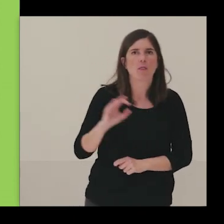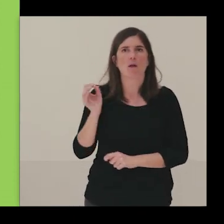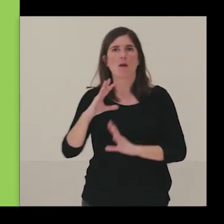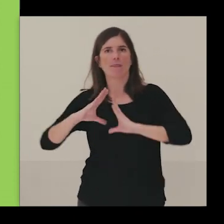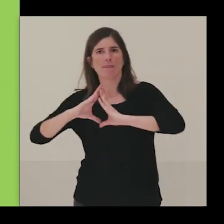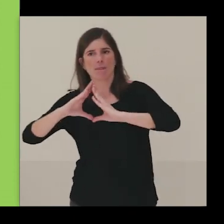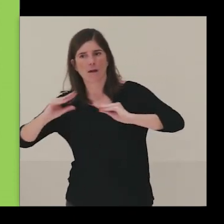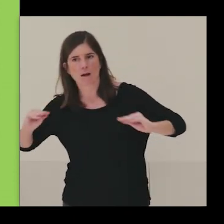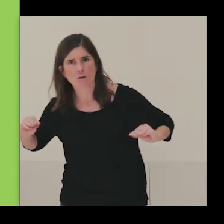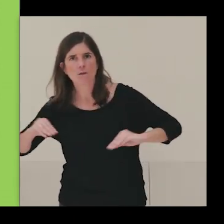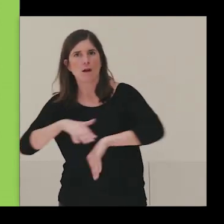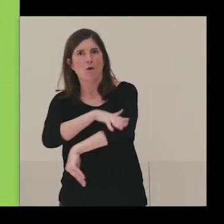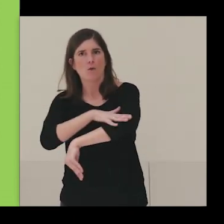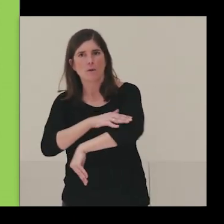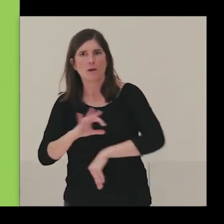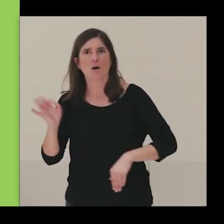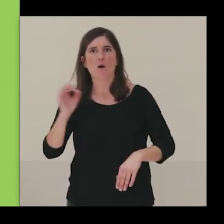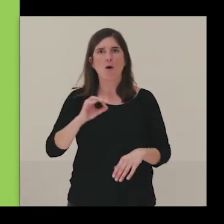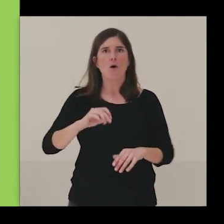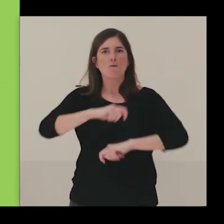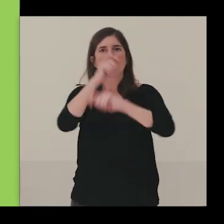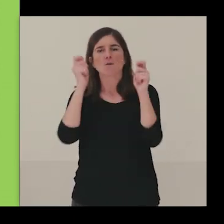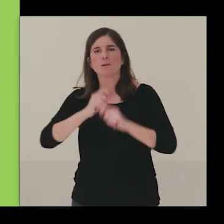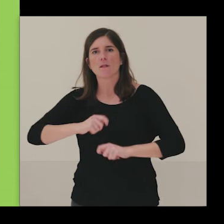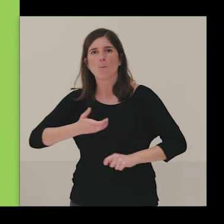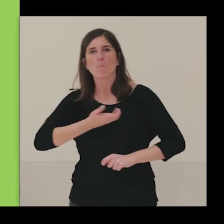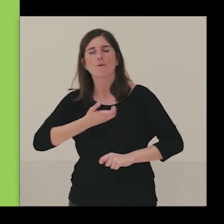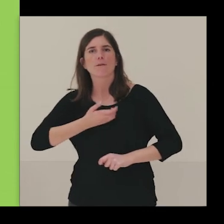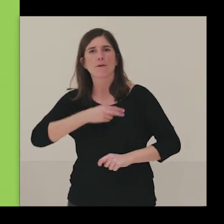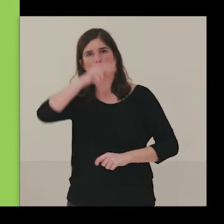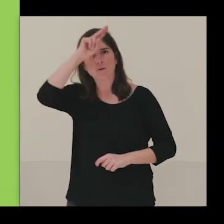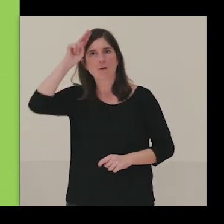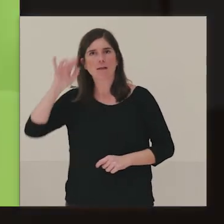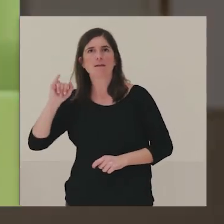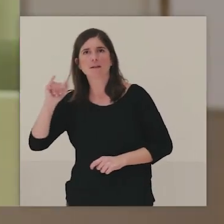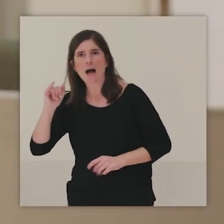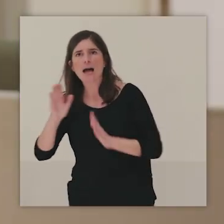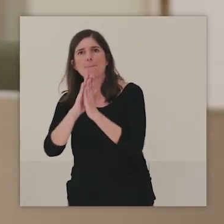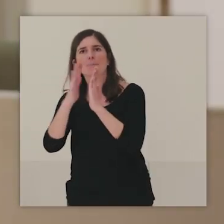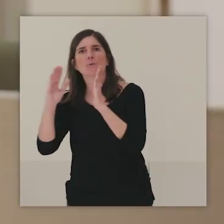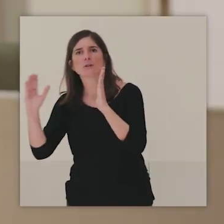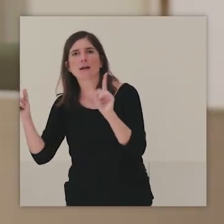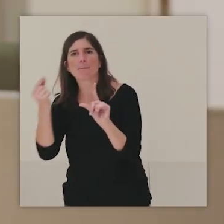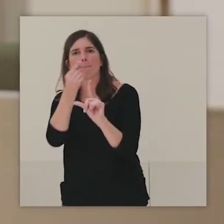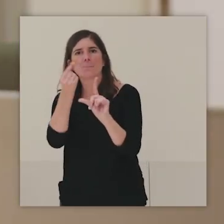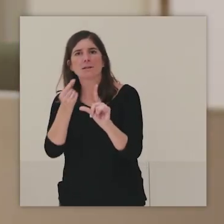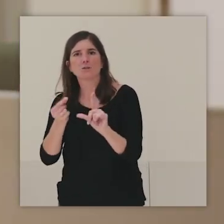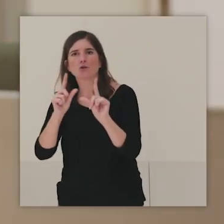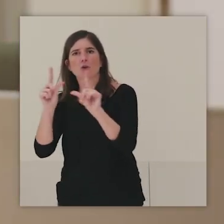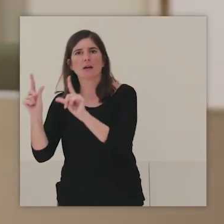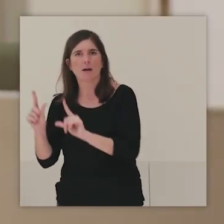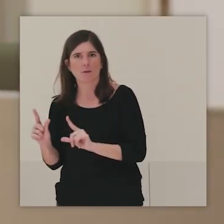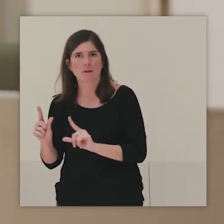de Junta de Andalucía, Biblioteca de Pictogramas de Fundación de Municipios de Madrid, todas gratuitas, disponibles para su